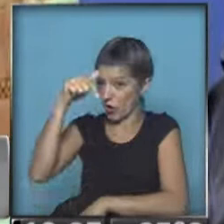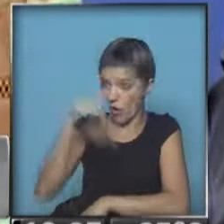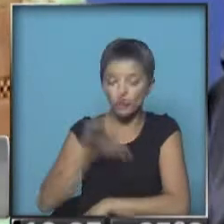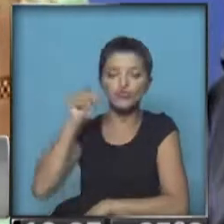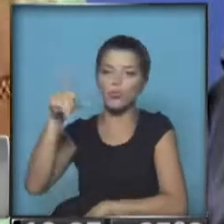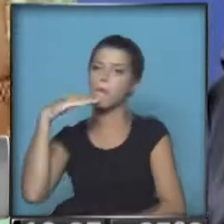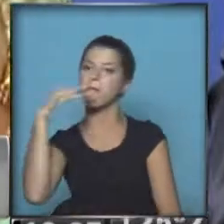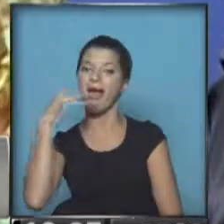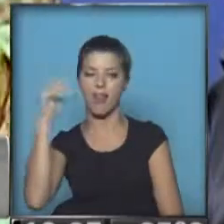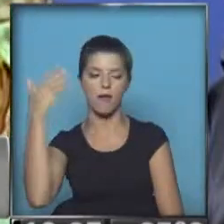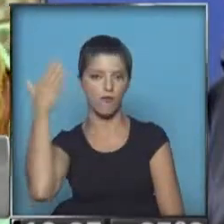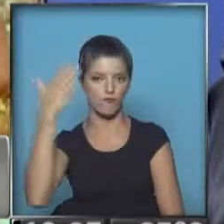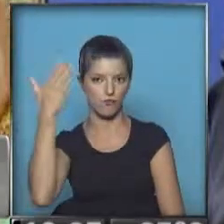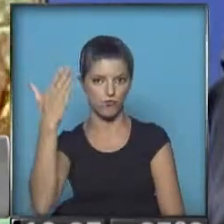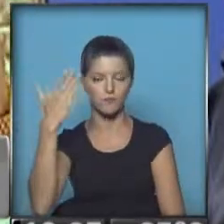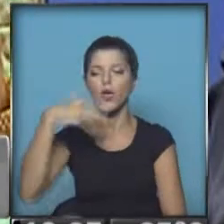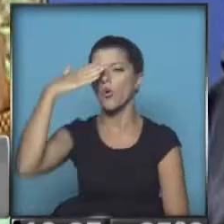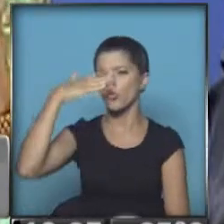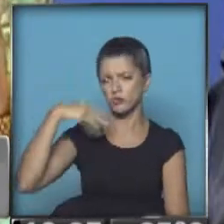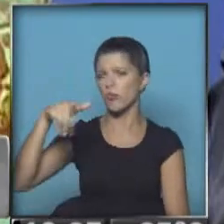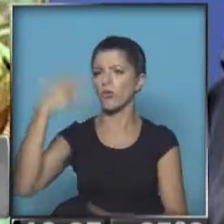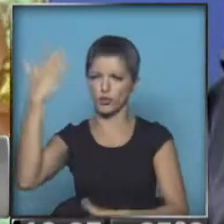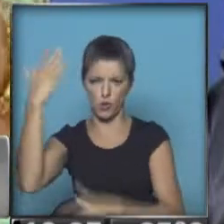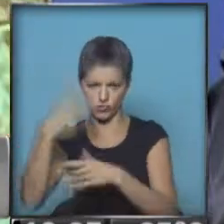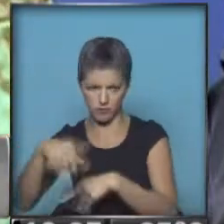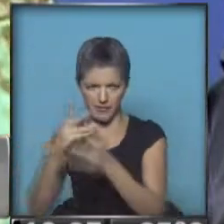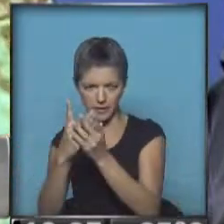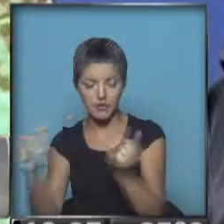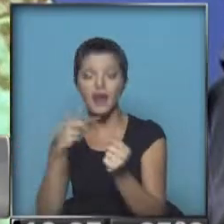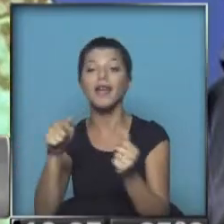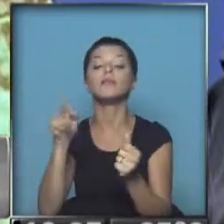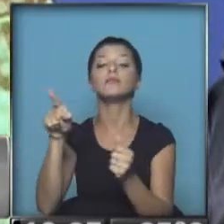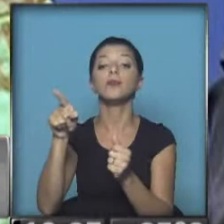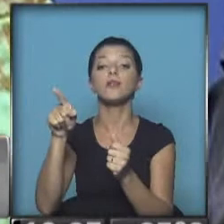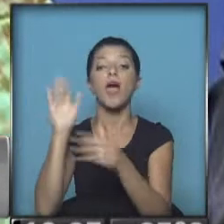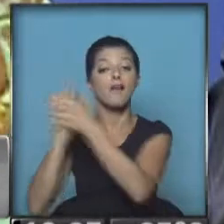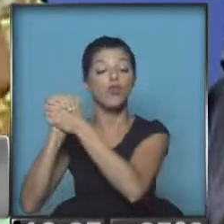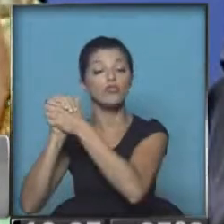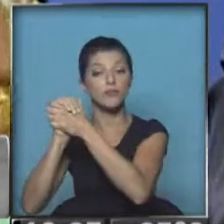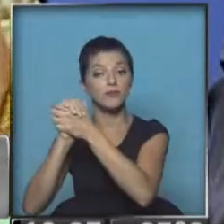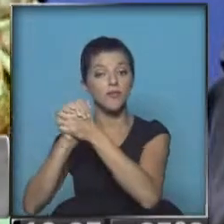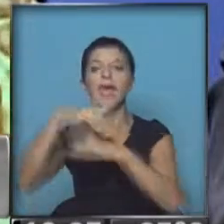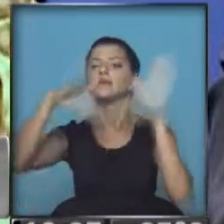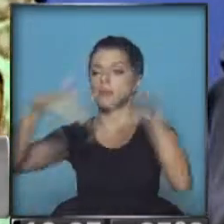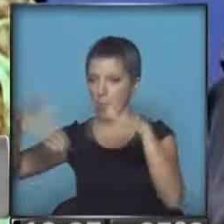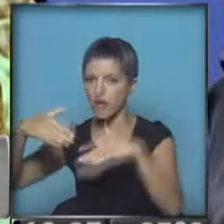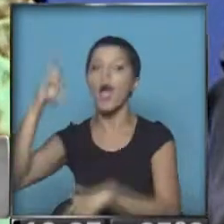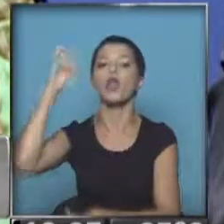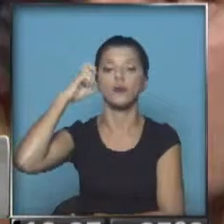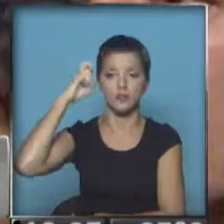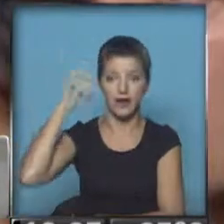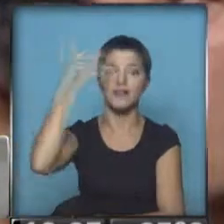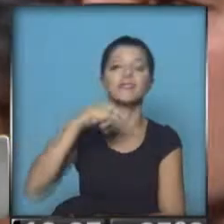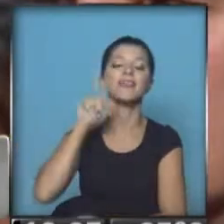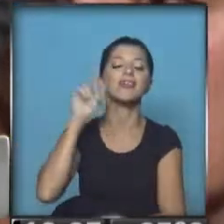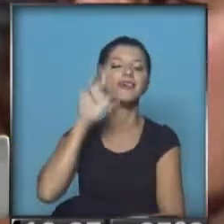donde en uno de los últimos tramos de su discurso convocaba no solo a los radicales de Irigoyen y de